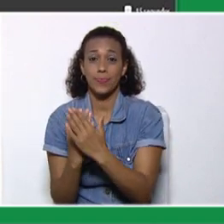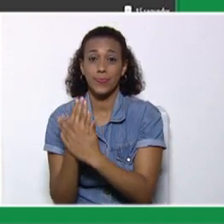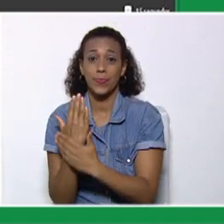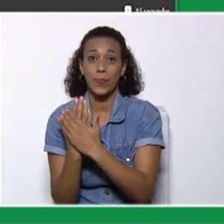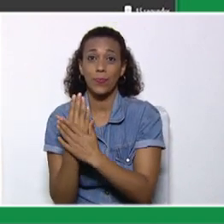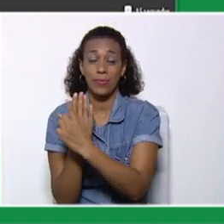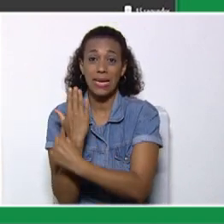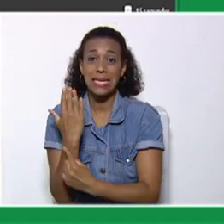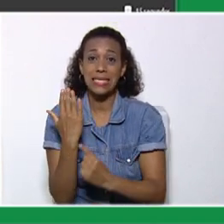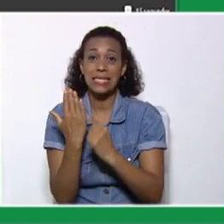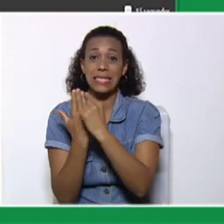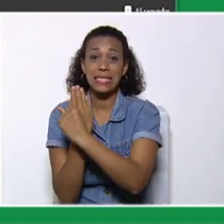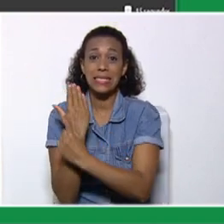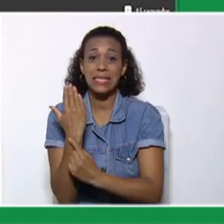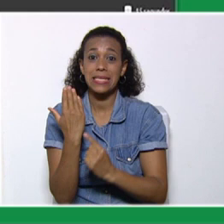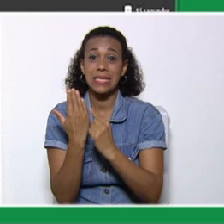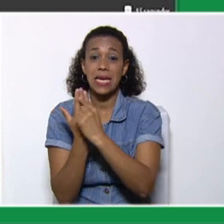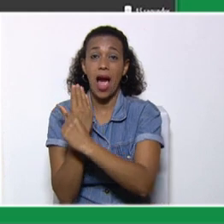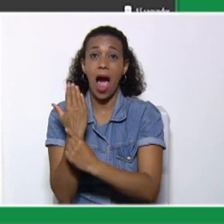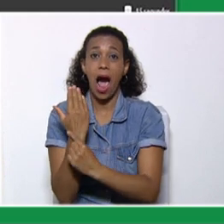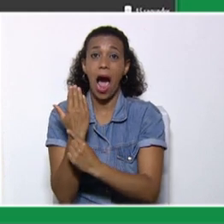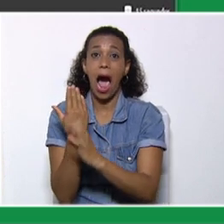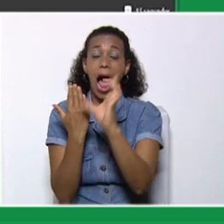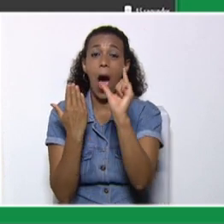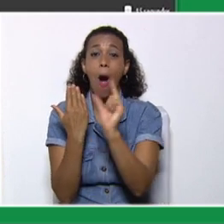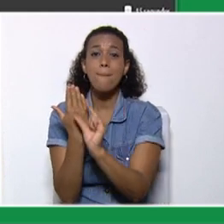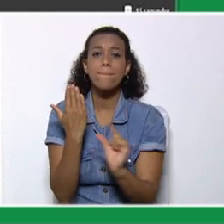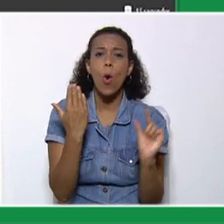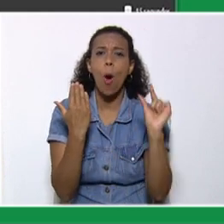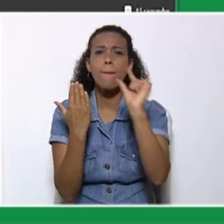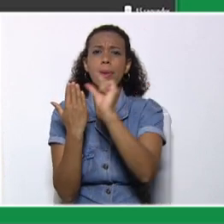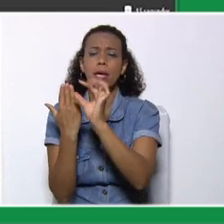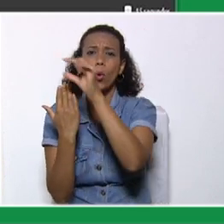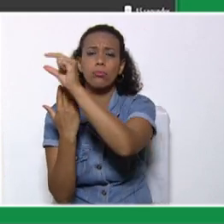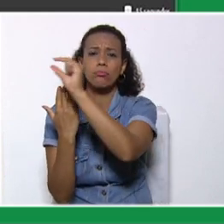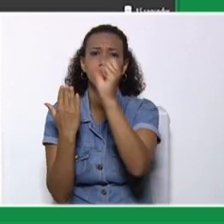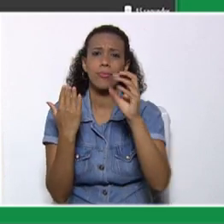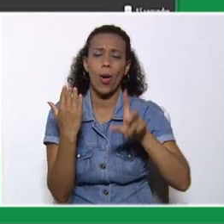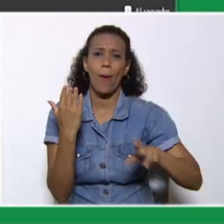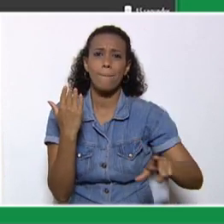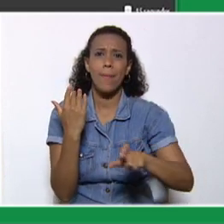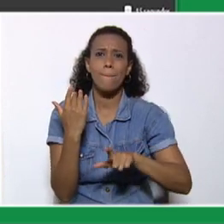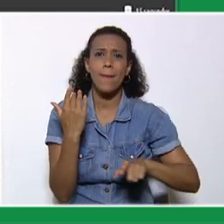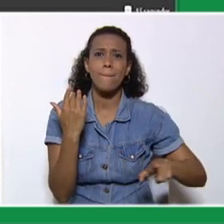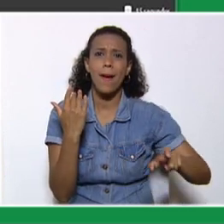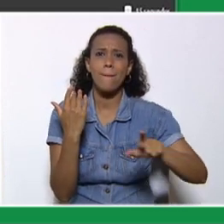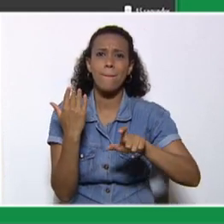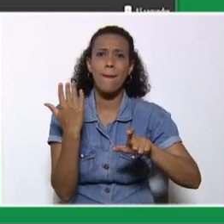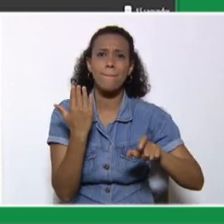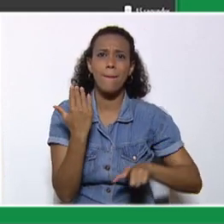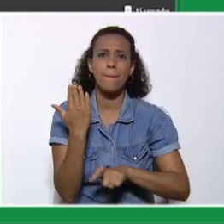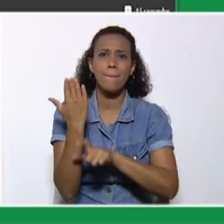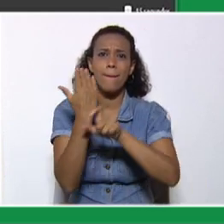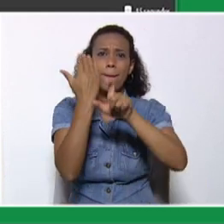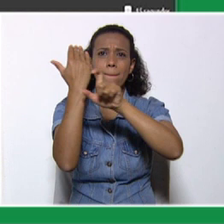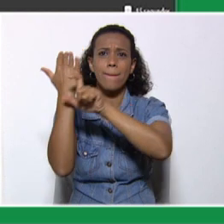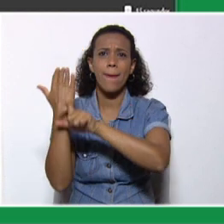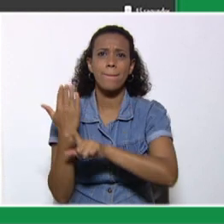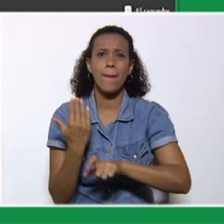Este círculo es el ancla de movimiento para trasladar la imagen y colocarla en la posición que